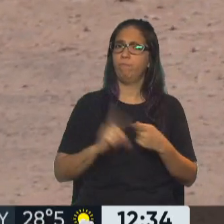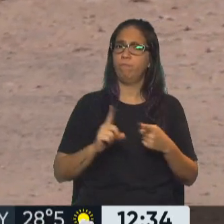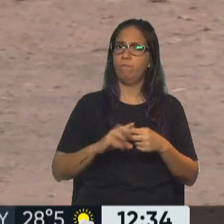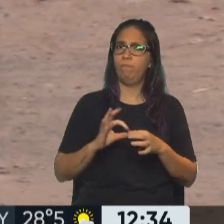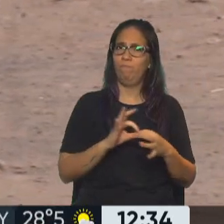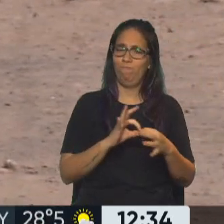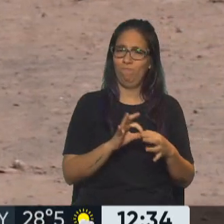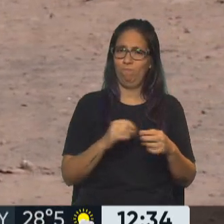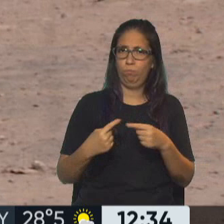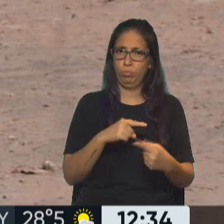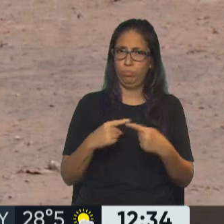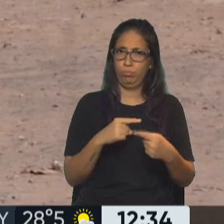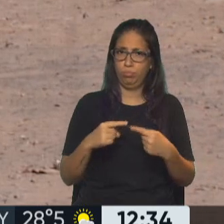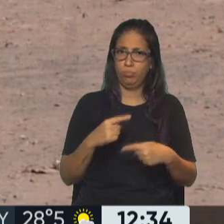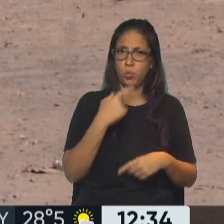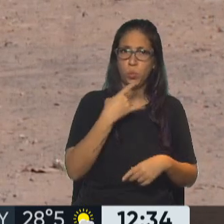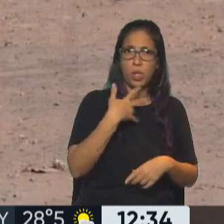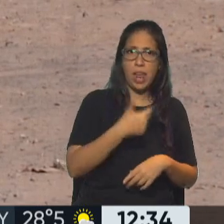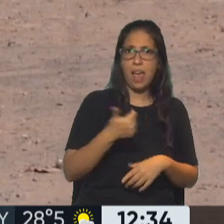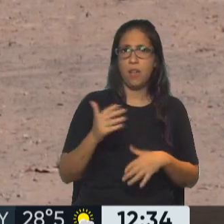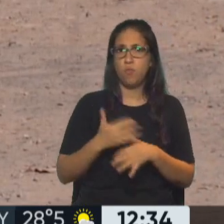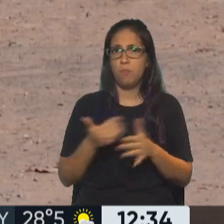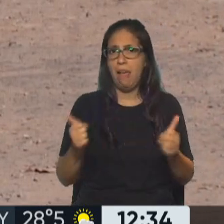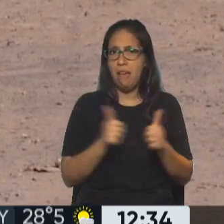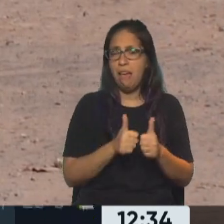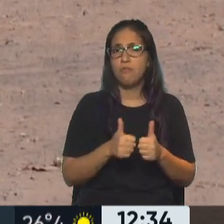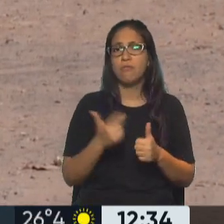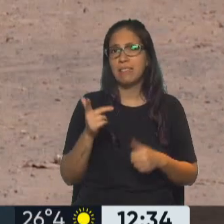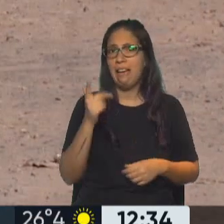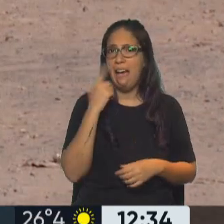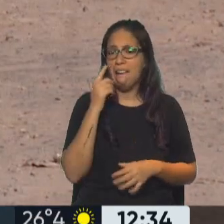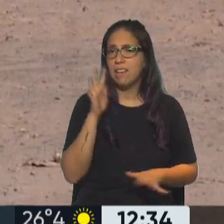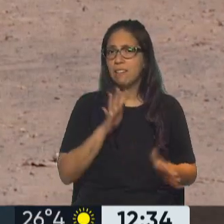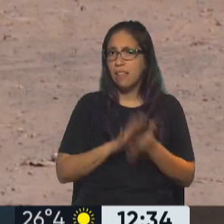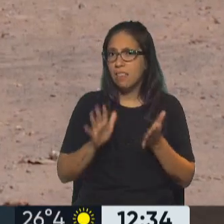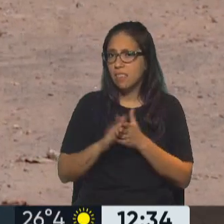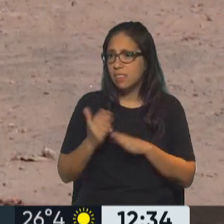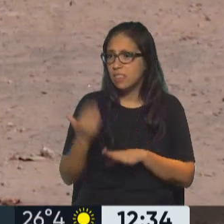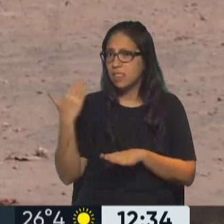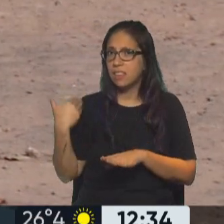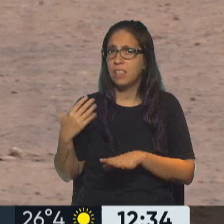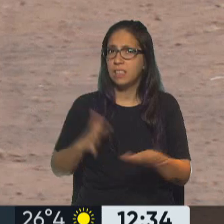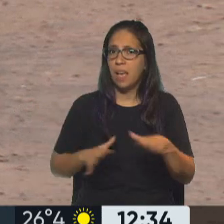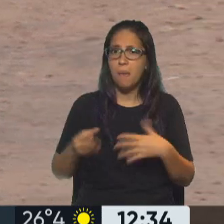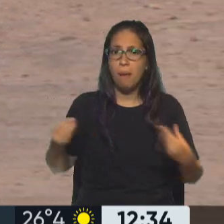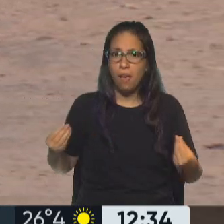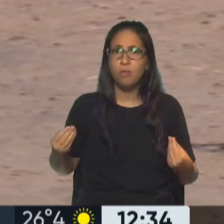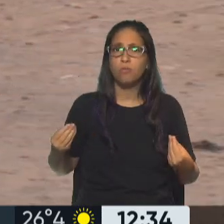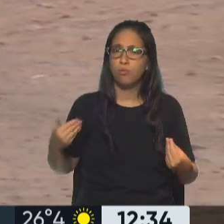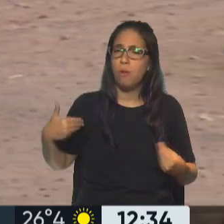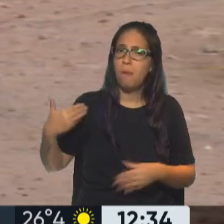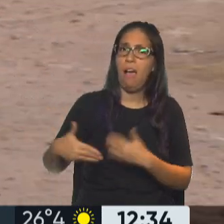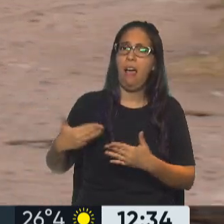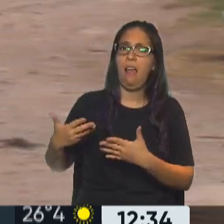conflictivo que tendrían entre Susana y su pareja con lo cual van a tratar de reconstruir los últimos minutos el último acontecimiento que